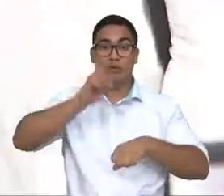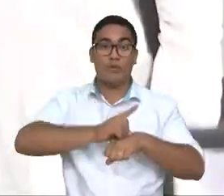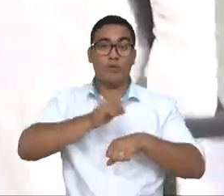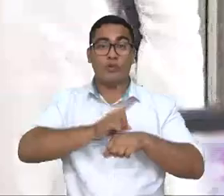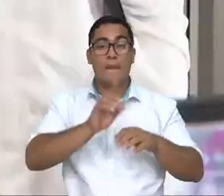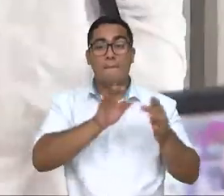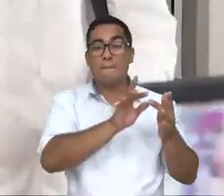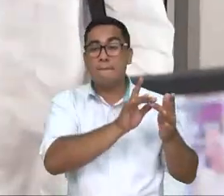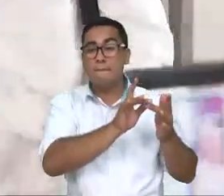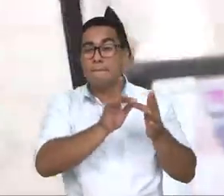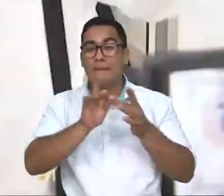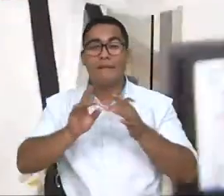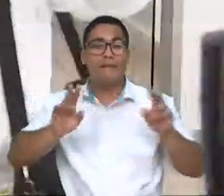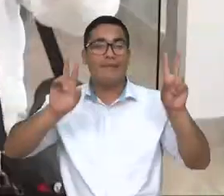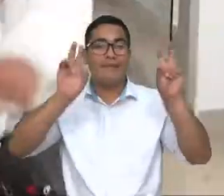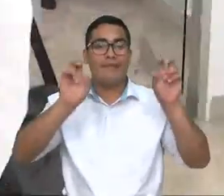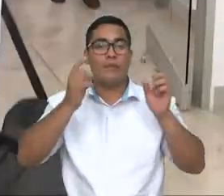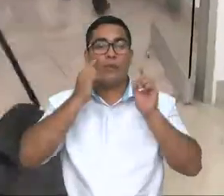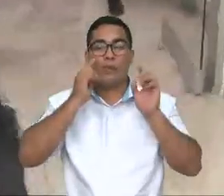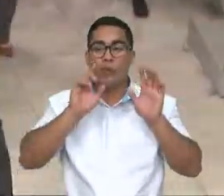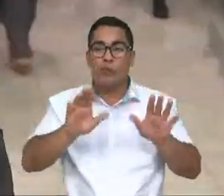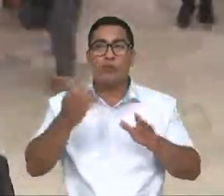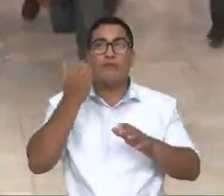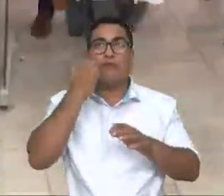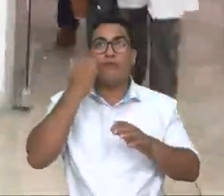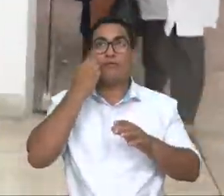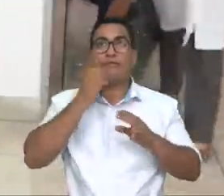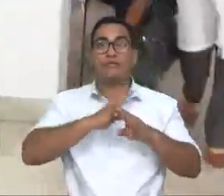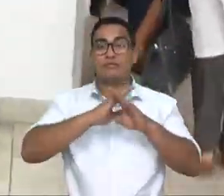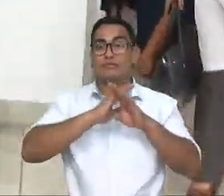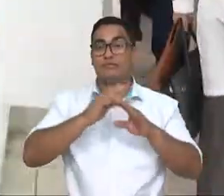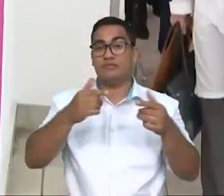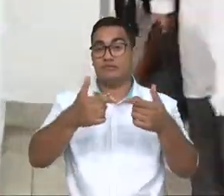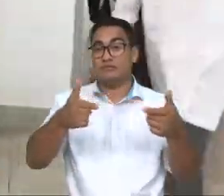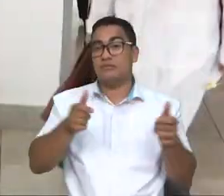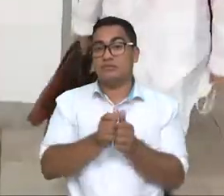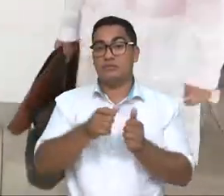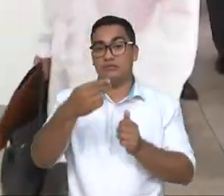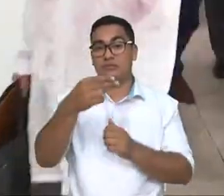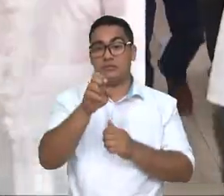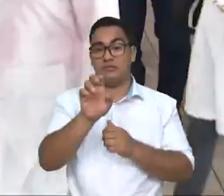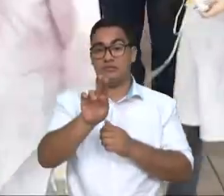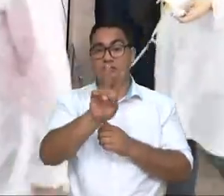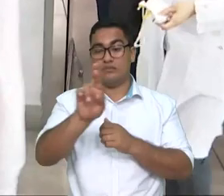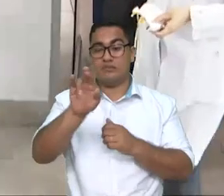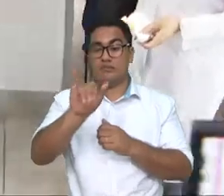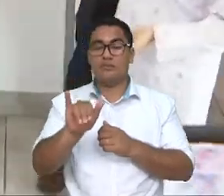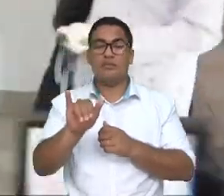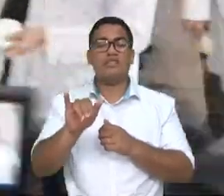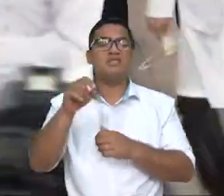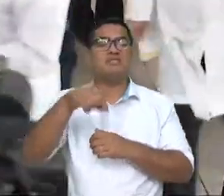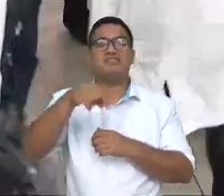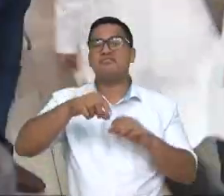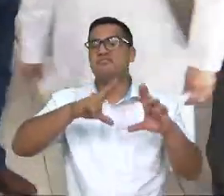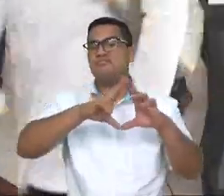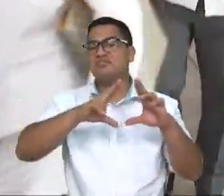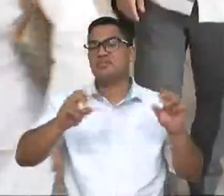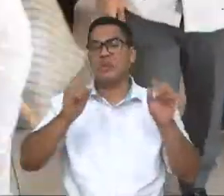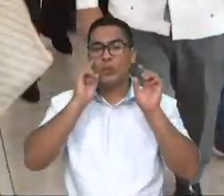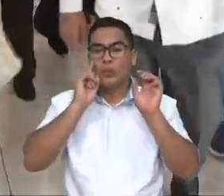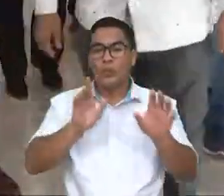en situaciones de desastres y graves epidemias Henry Reef. Estos galenos compartirán la estrategia de contención